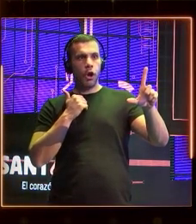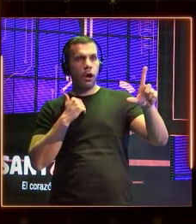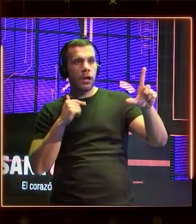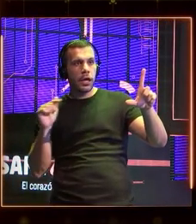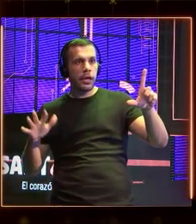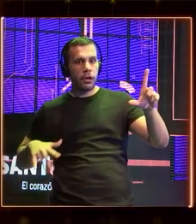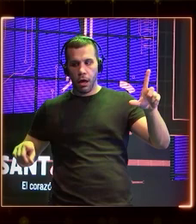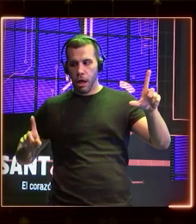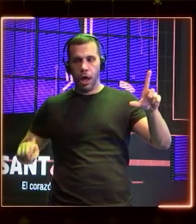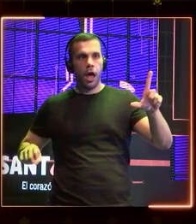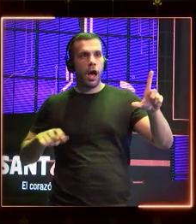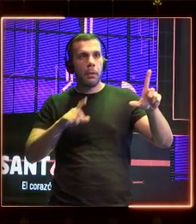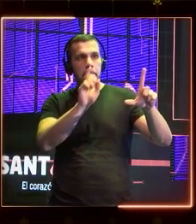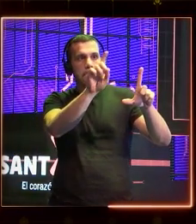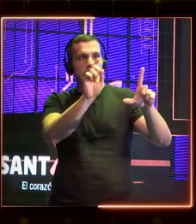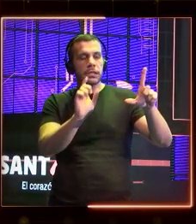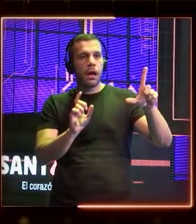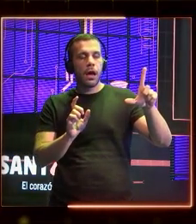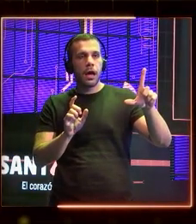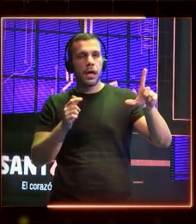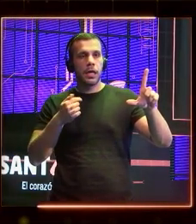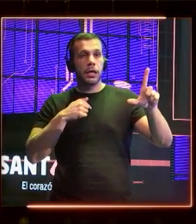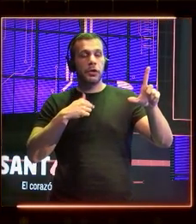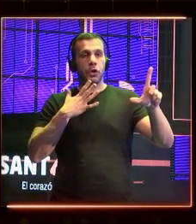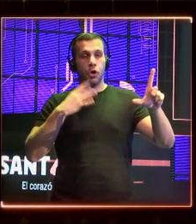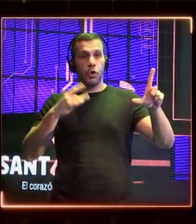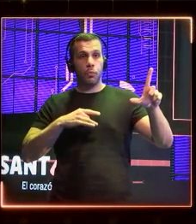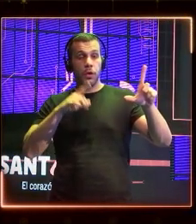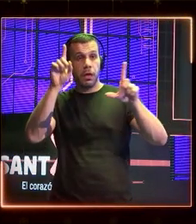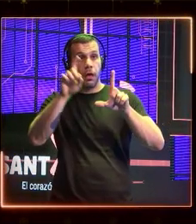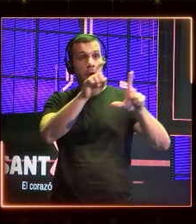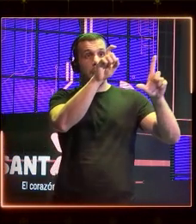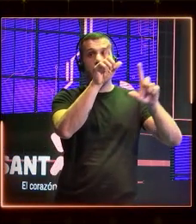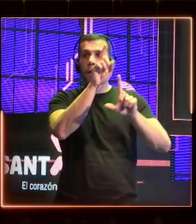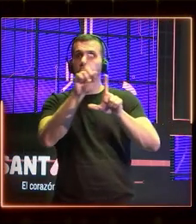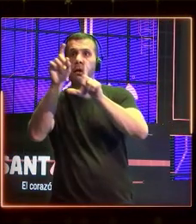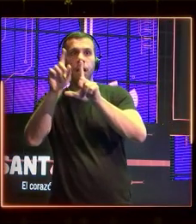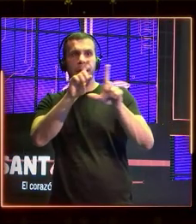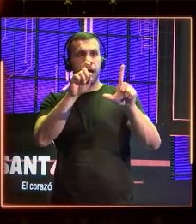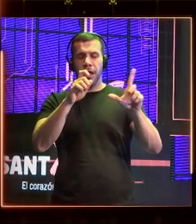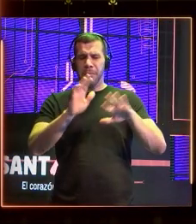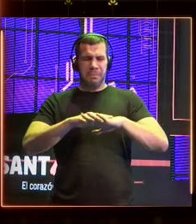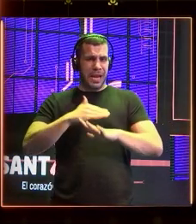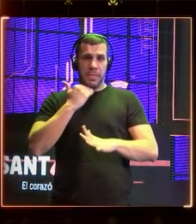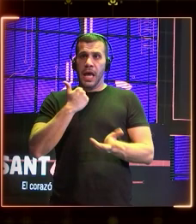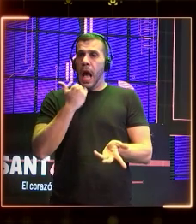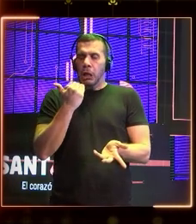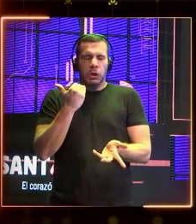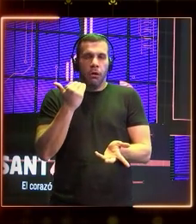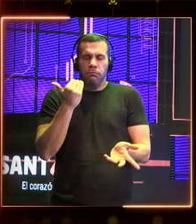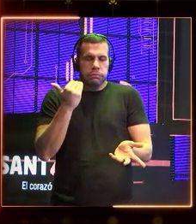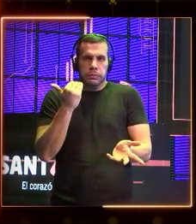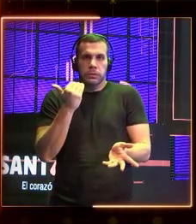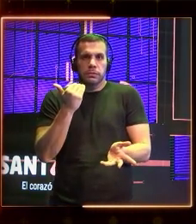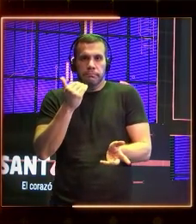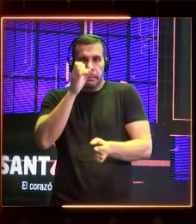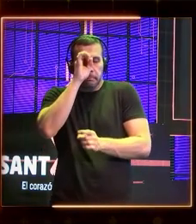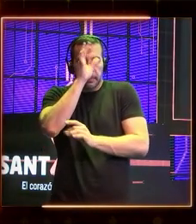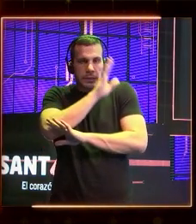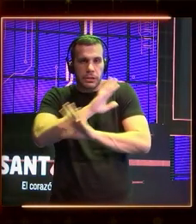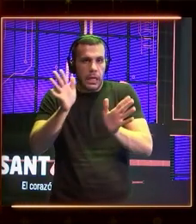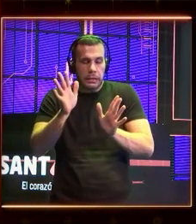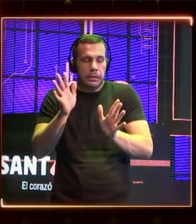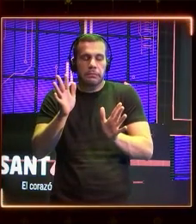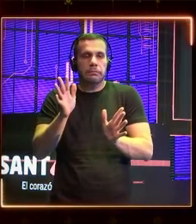pinchar y podía distribuir como yo quería me parecía ciencia ficción era una barbaridad para la época en